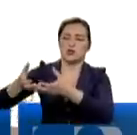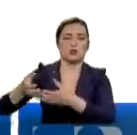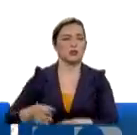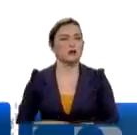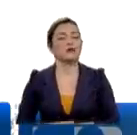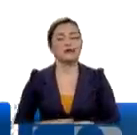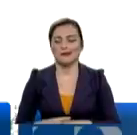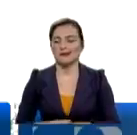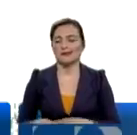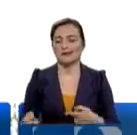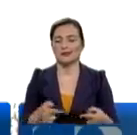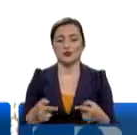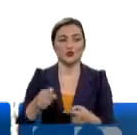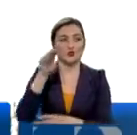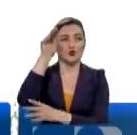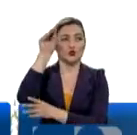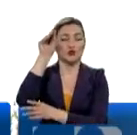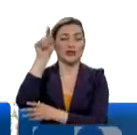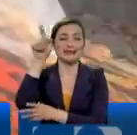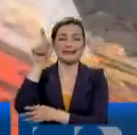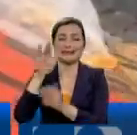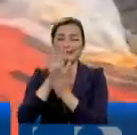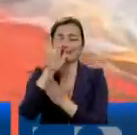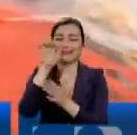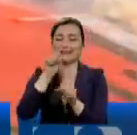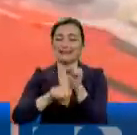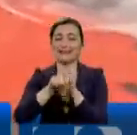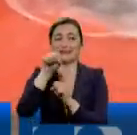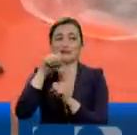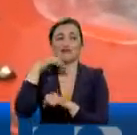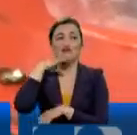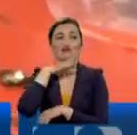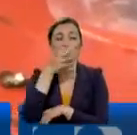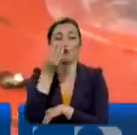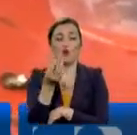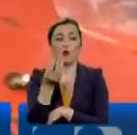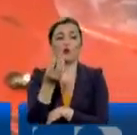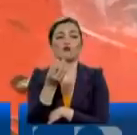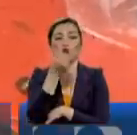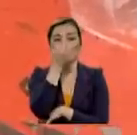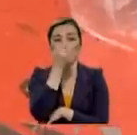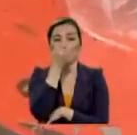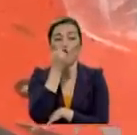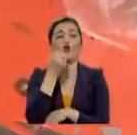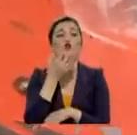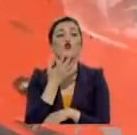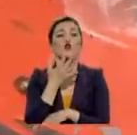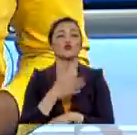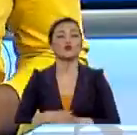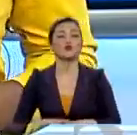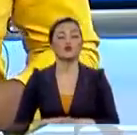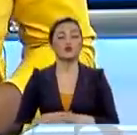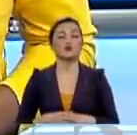terminó en incidentes y el monumento a la reina Isabel I quedó vandalizado con huevos y pintura roja.